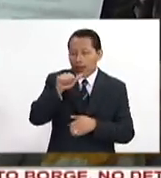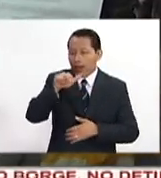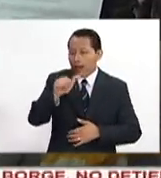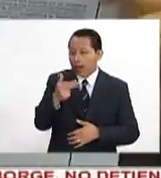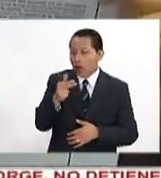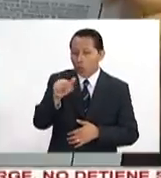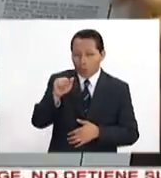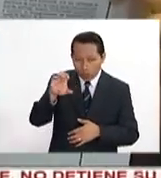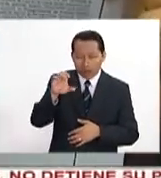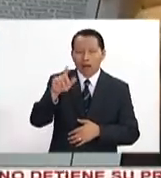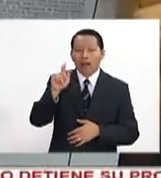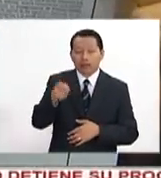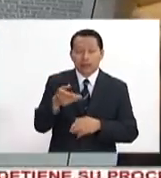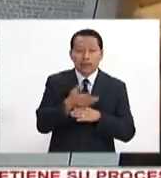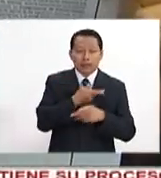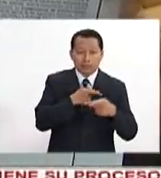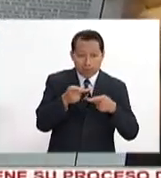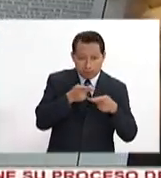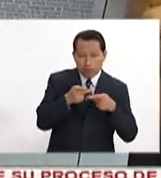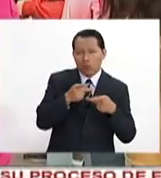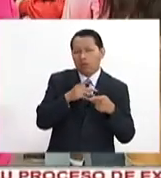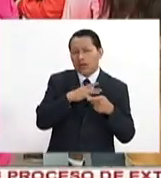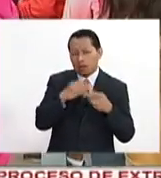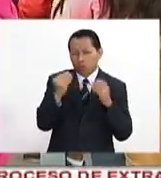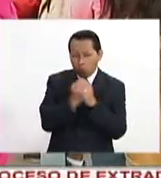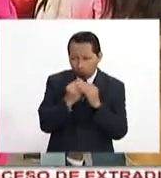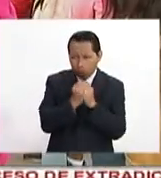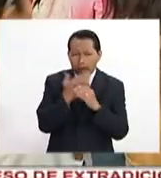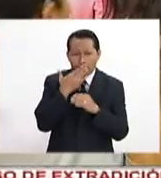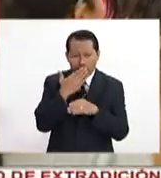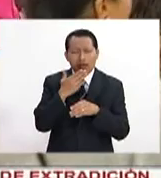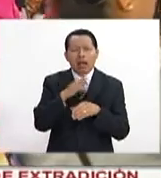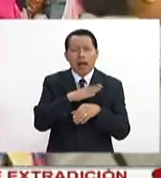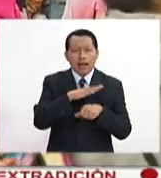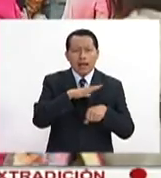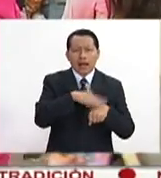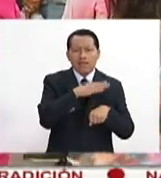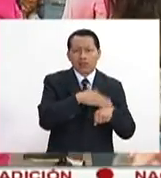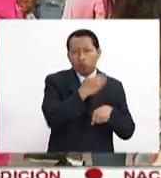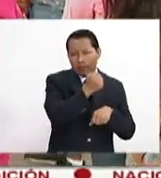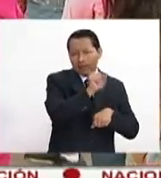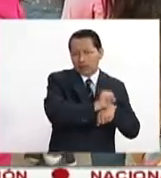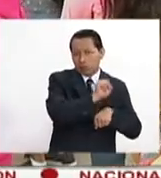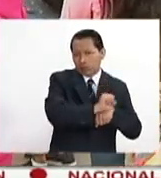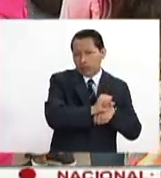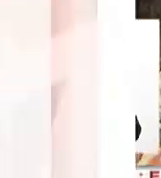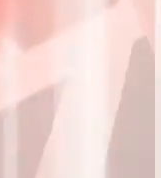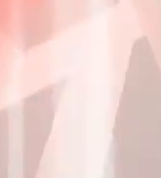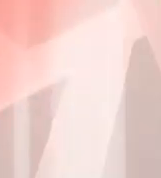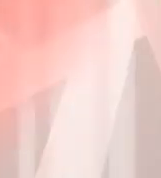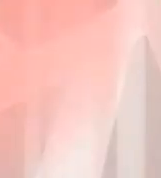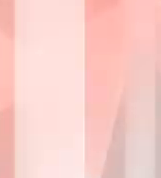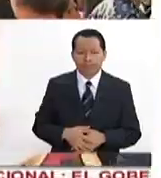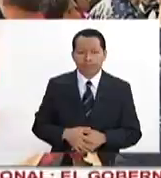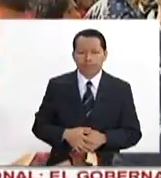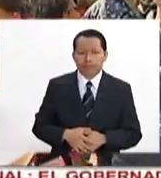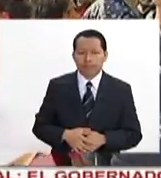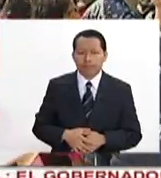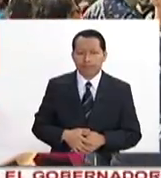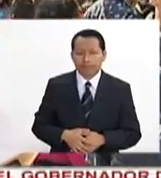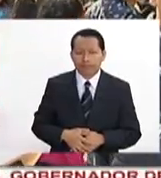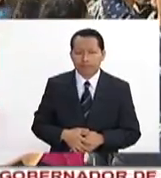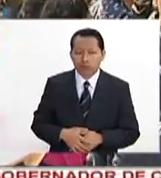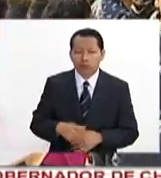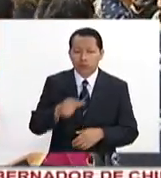quienes una parte se preparó con cursos, regularización y tienen un promedio de 9 en la secundaria. Fui a